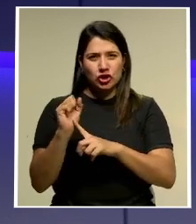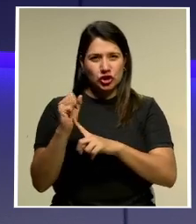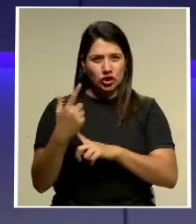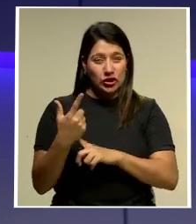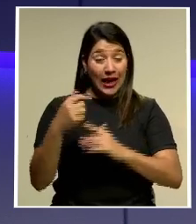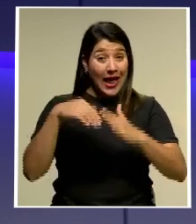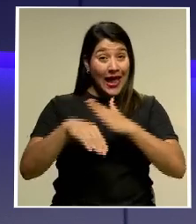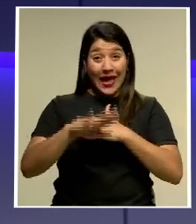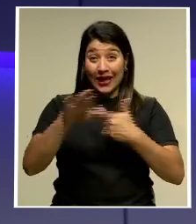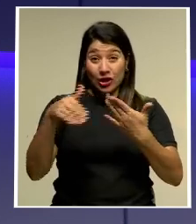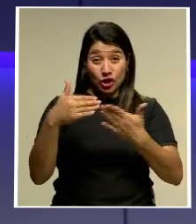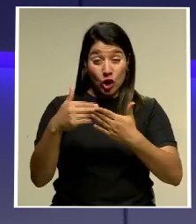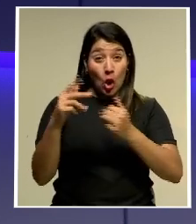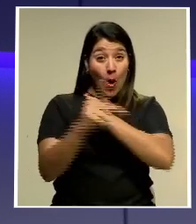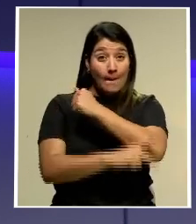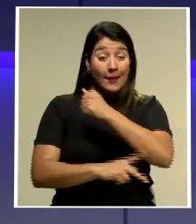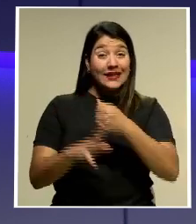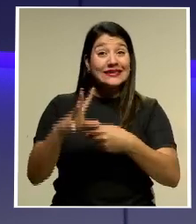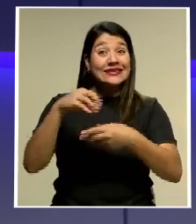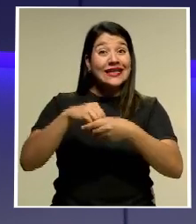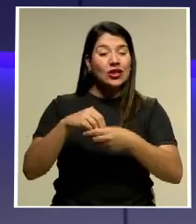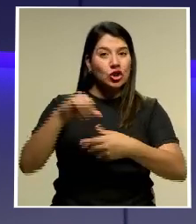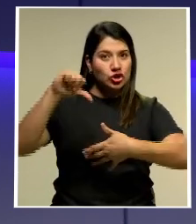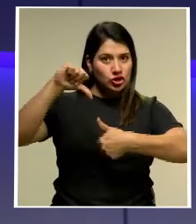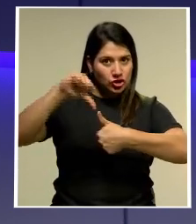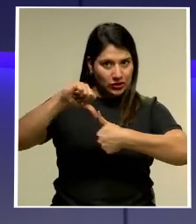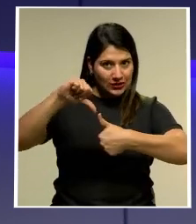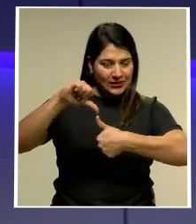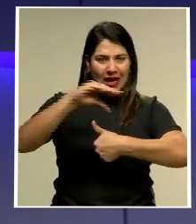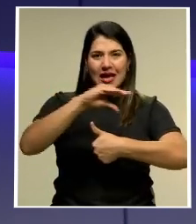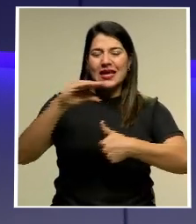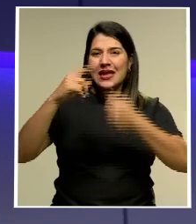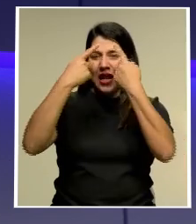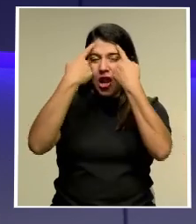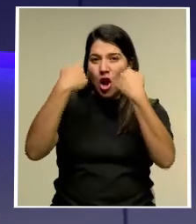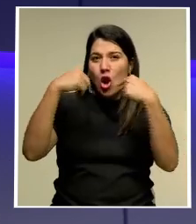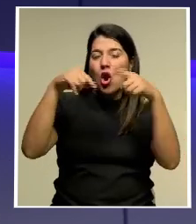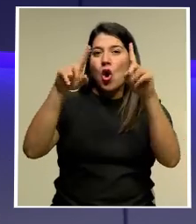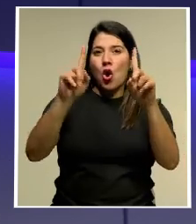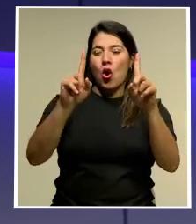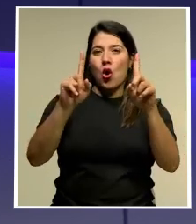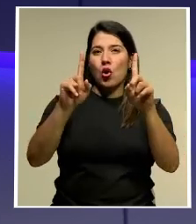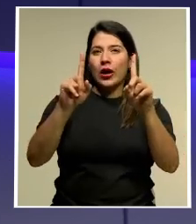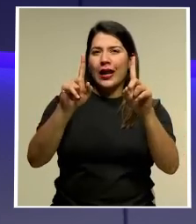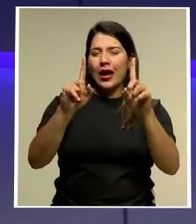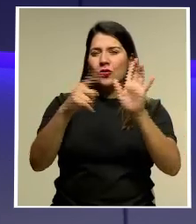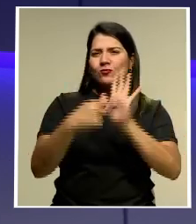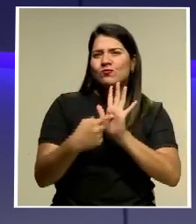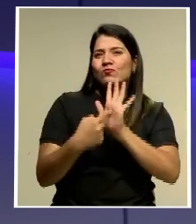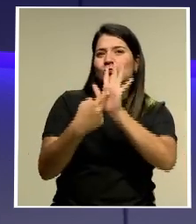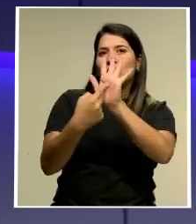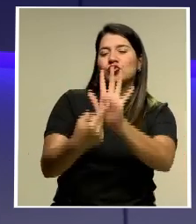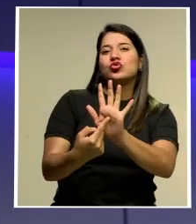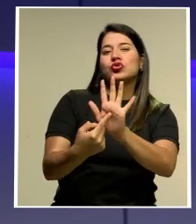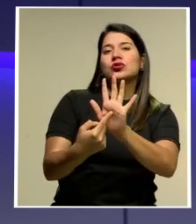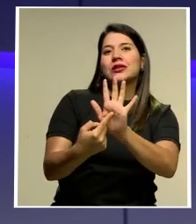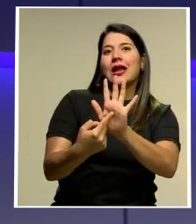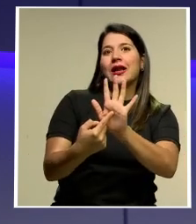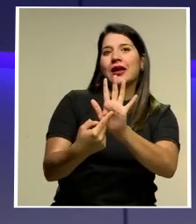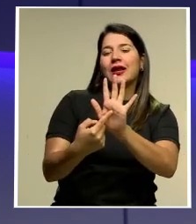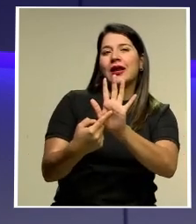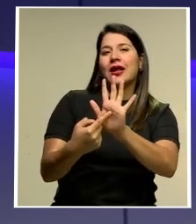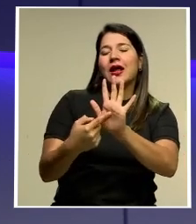los países de Centroamérica y lograron una fotografía que revela el